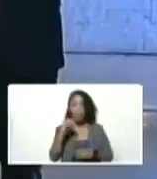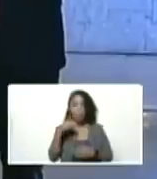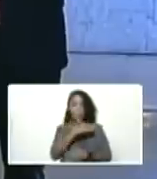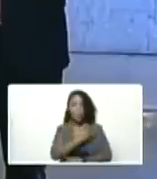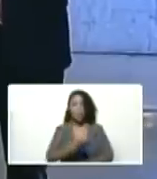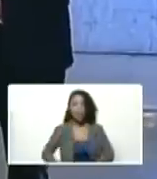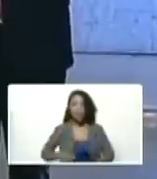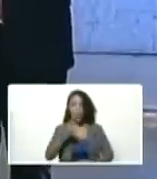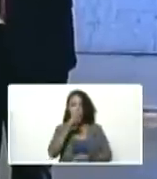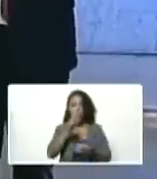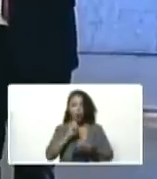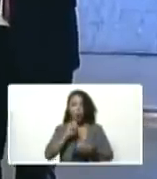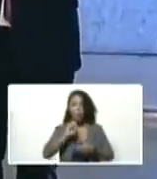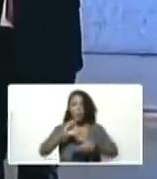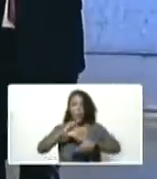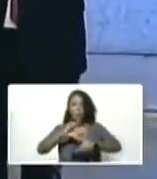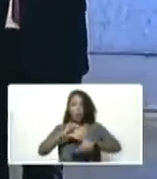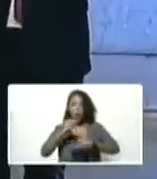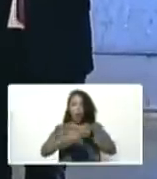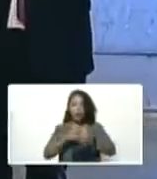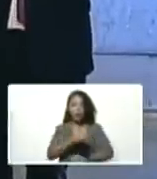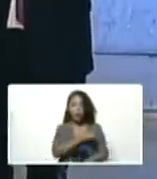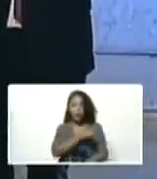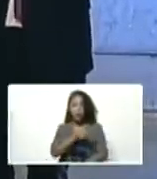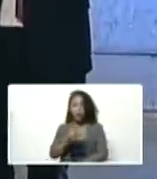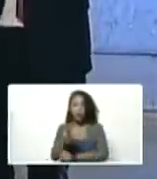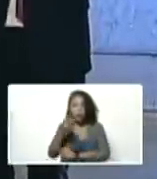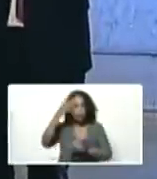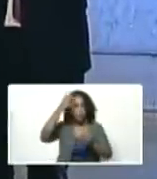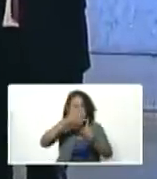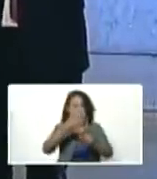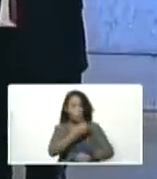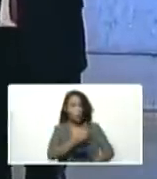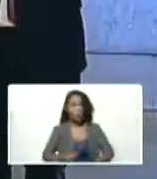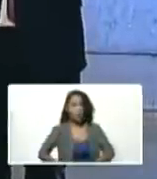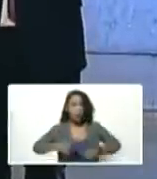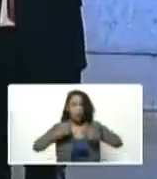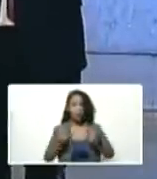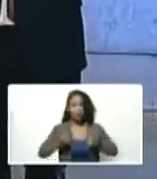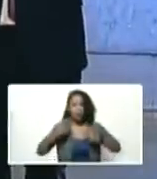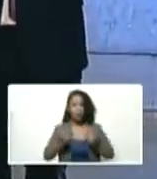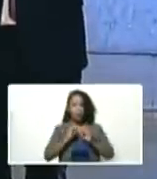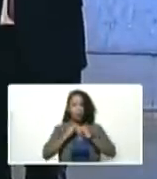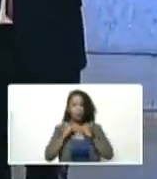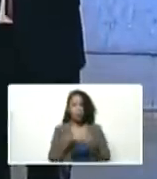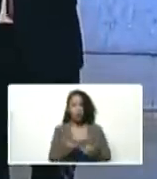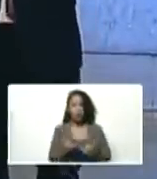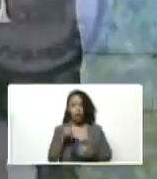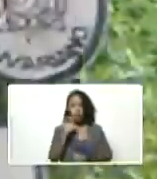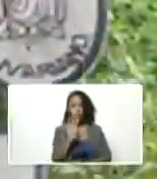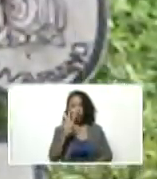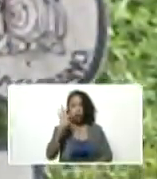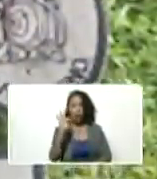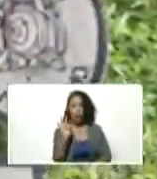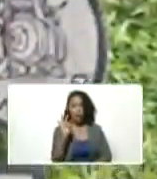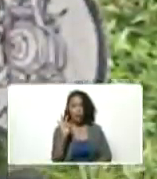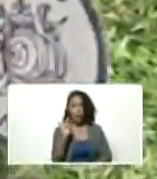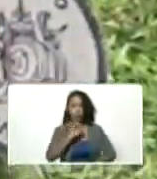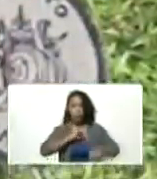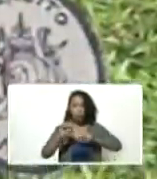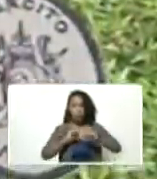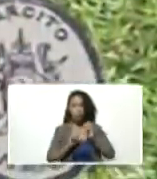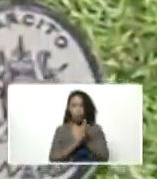Banco Bicentenario. Cumpliendo sus instrucciones, presidente, activamos desde ya las 4 F's del motor